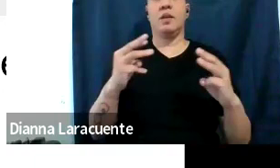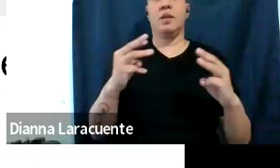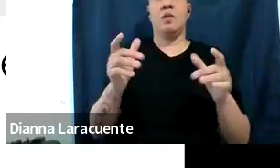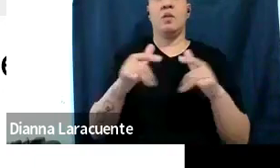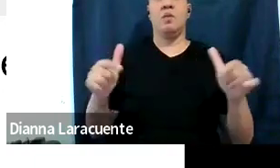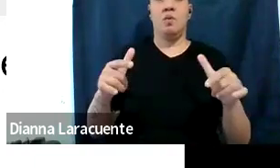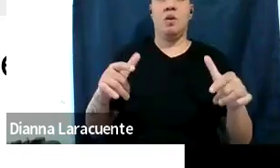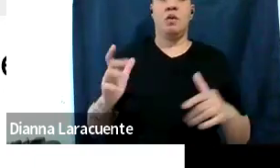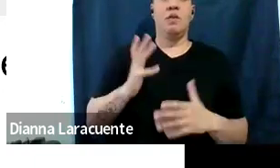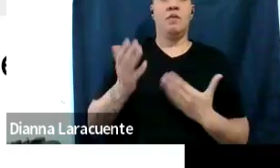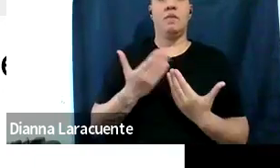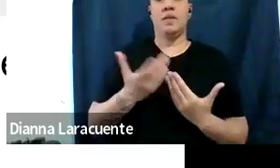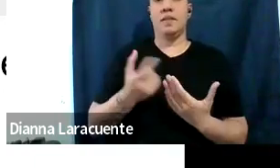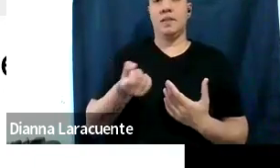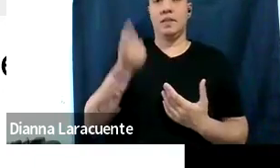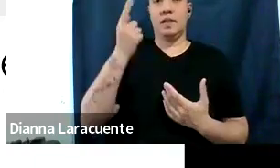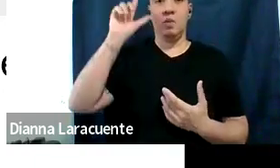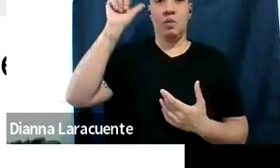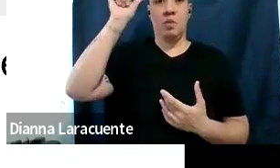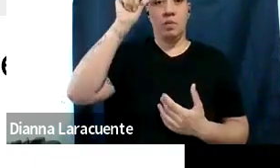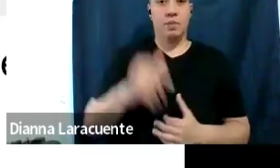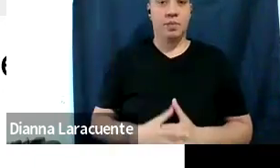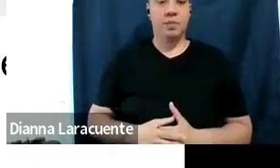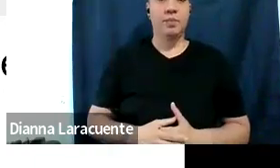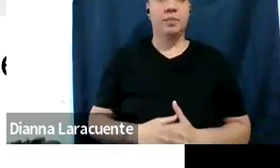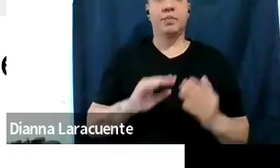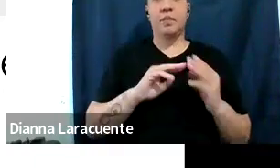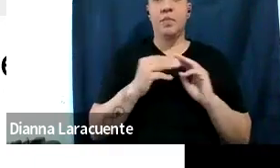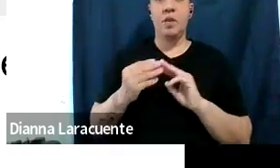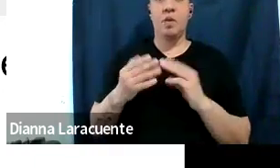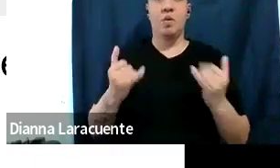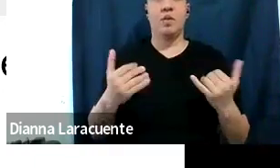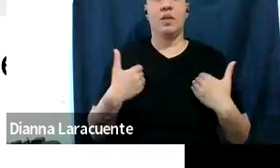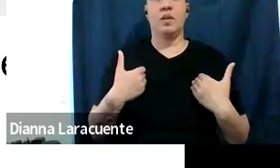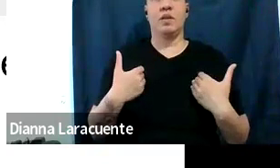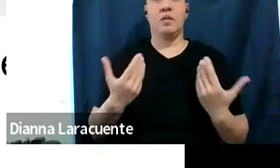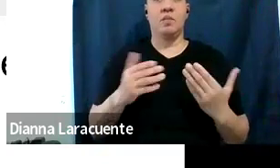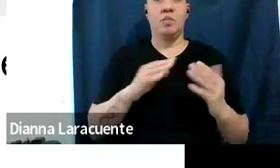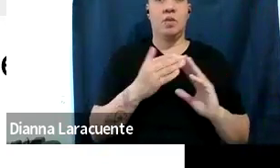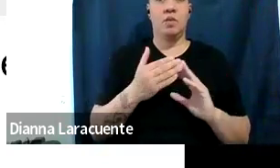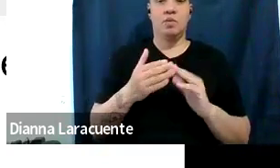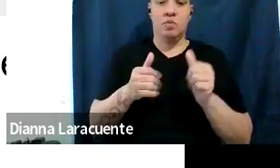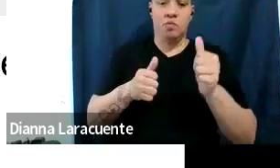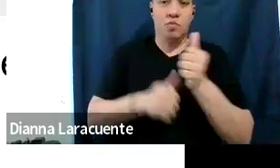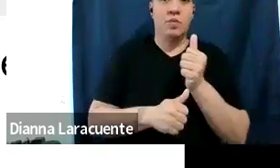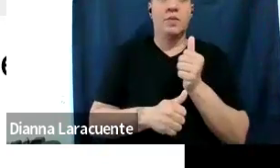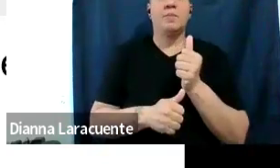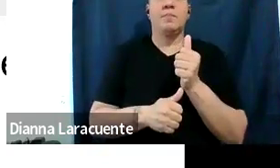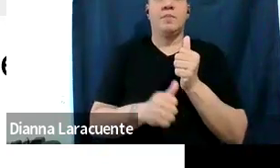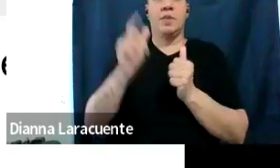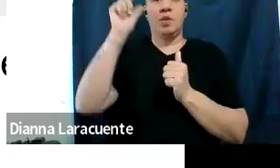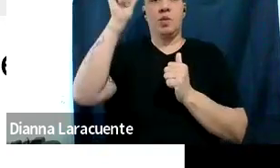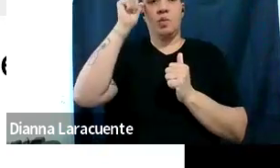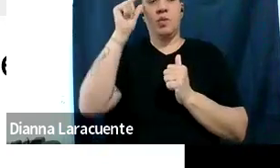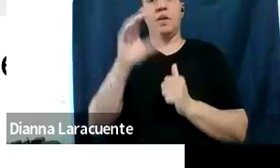que era fácil entenderse con los gobernantes municipales. Hoy tenemos municipios sometidos a la tutela del gobernador